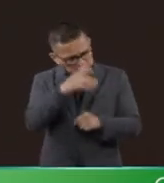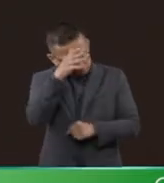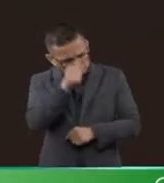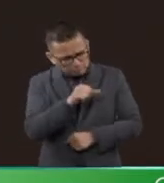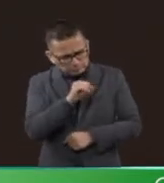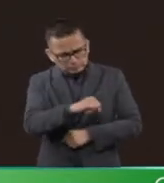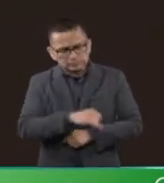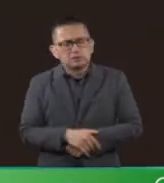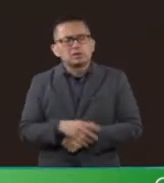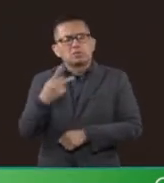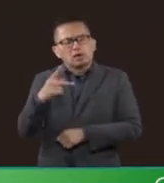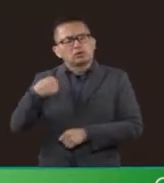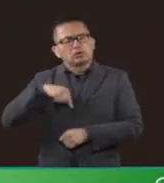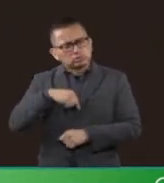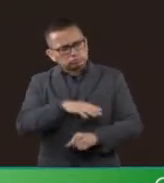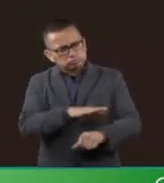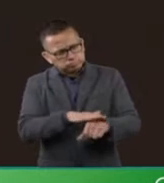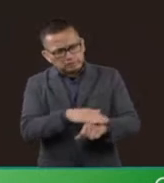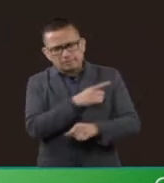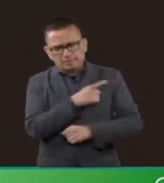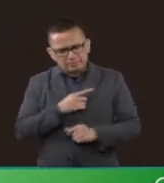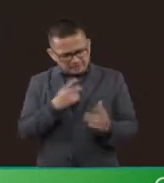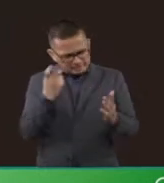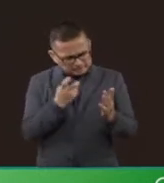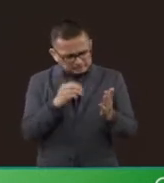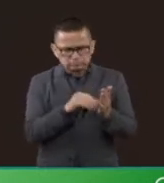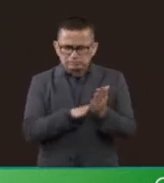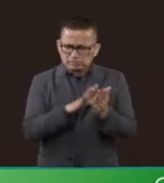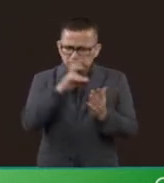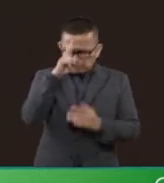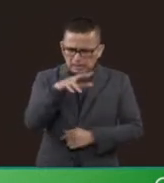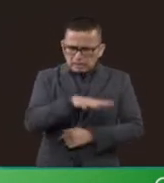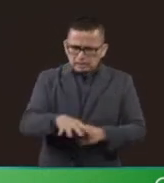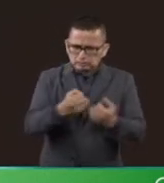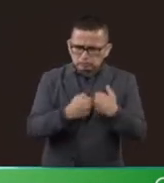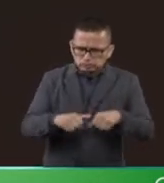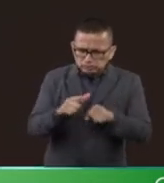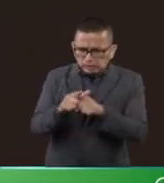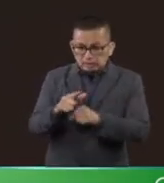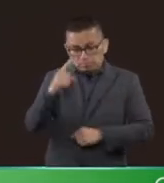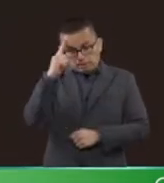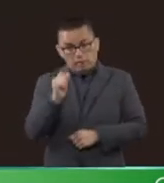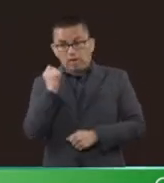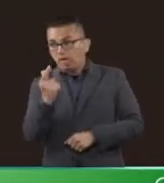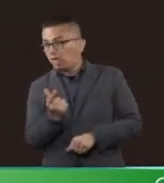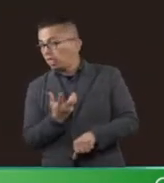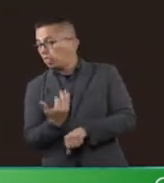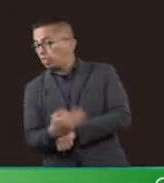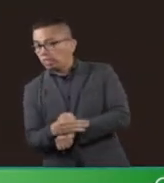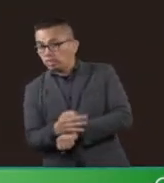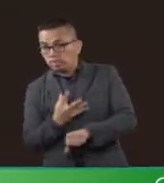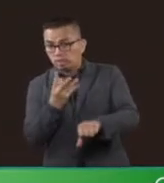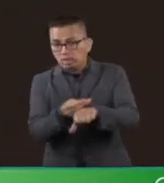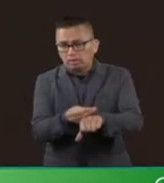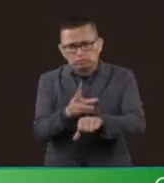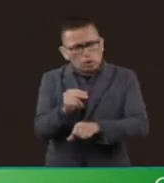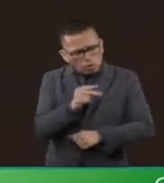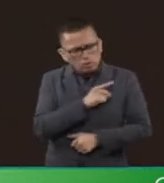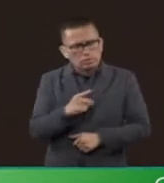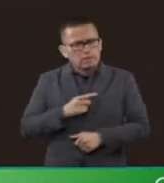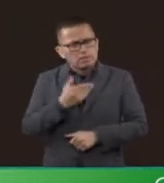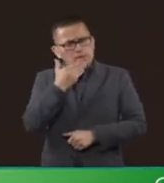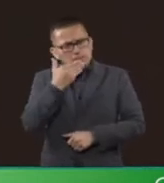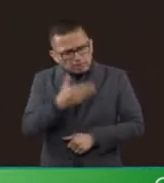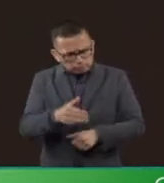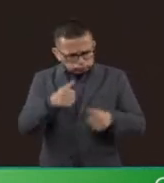sean parte de una política social que no únicamente resuelva de manera momentánea las carencias de ingreso de la población, sino